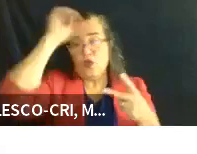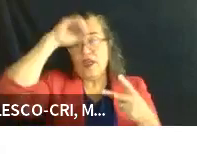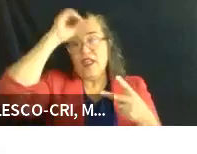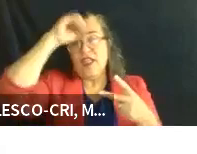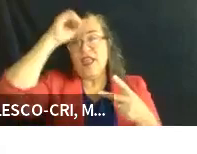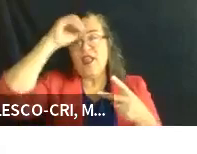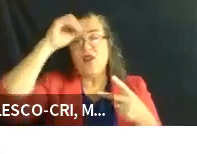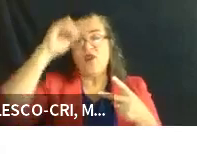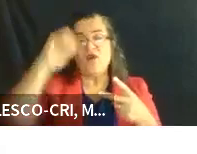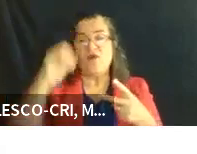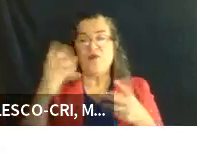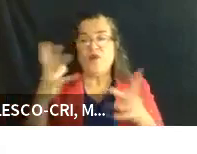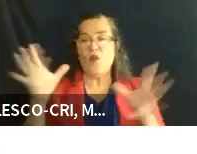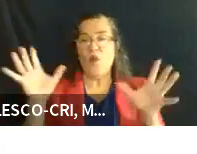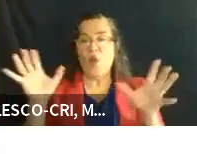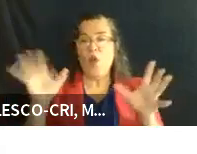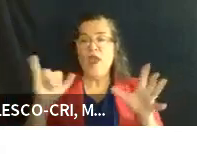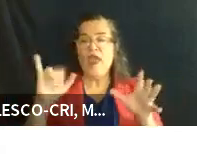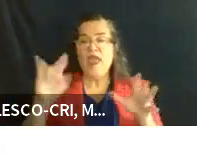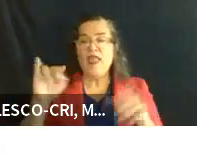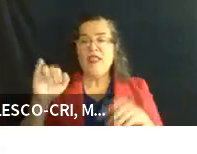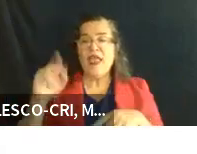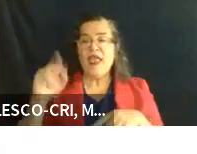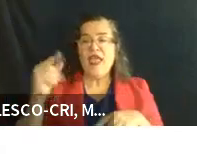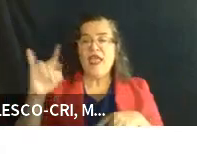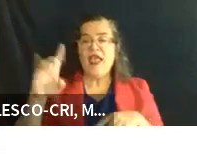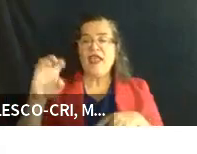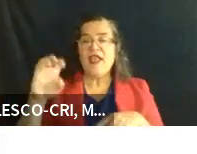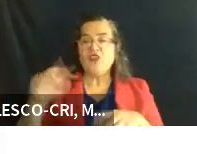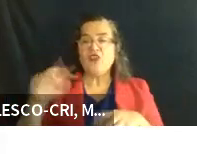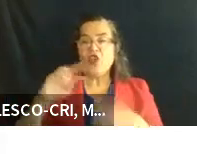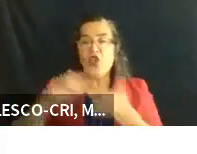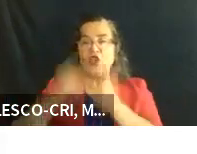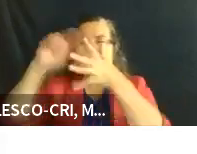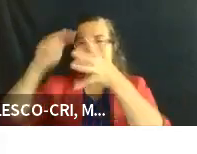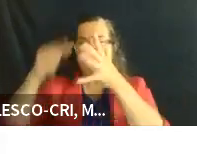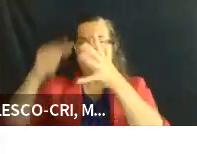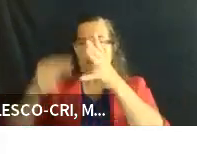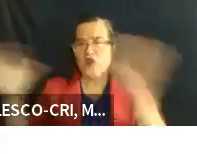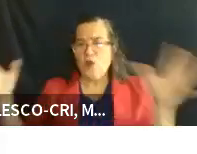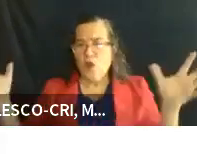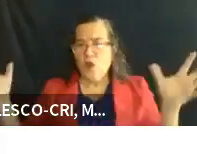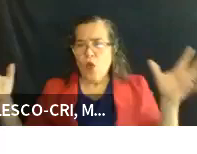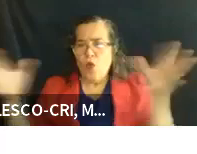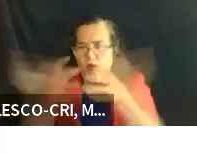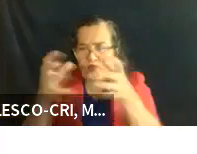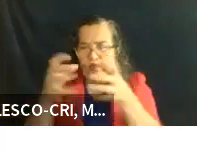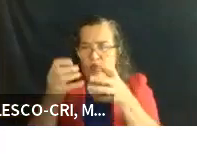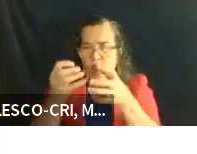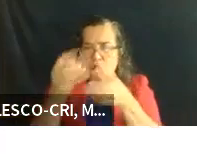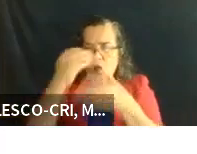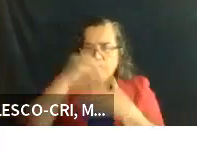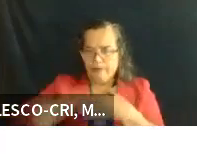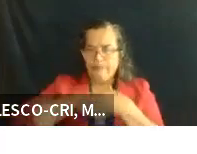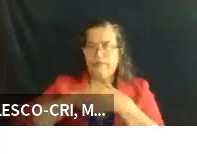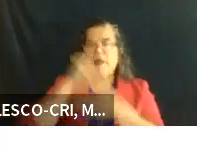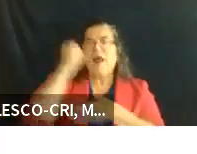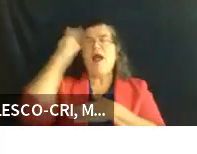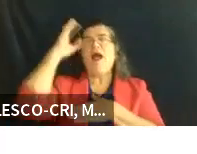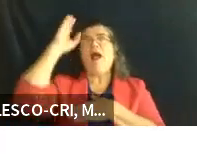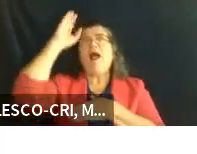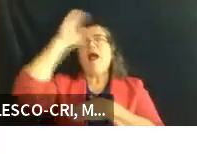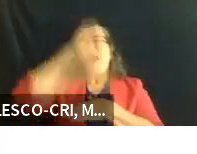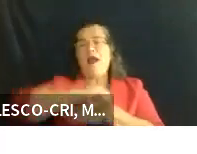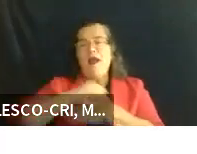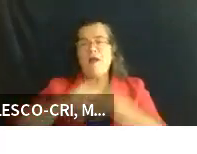la integración conceptual conforme uno va avanzando hacia la apropiación de la competencia.